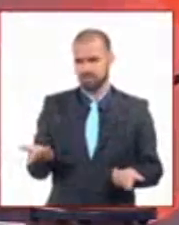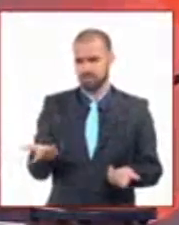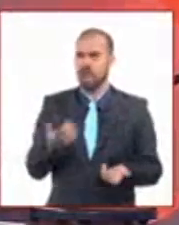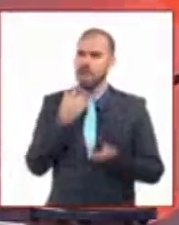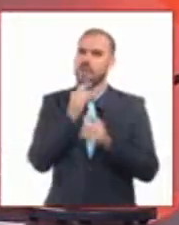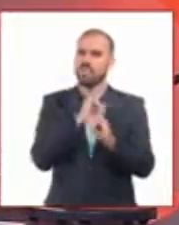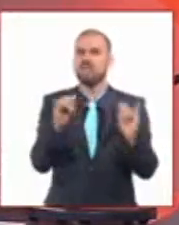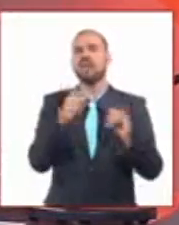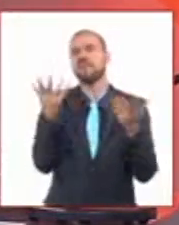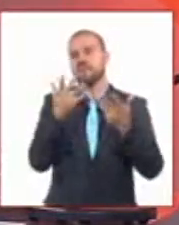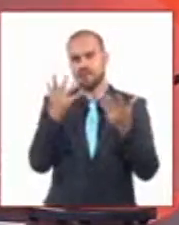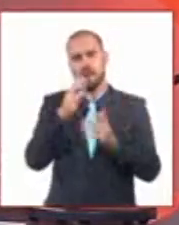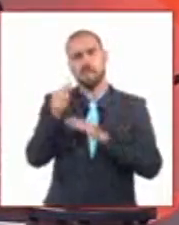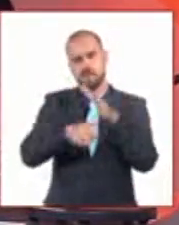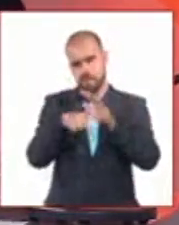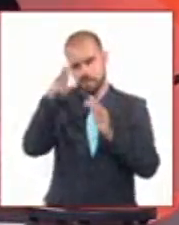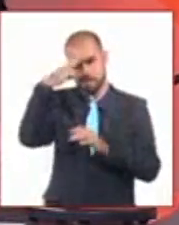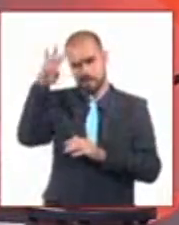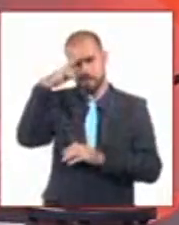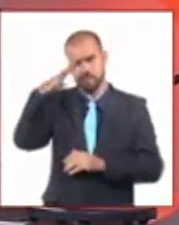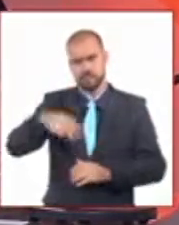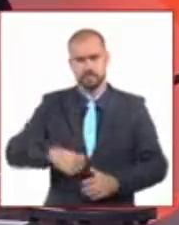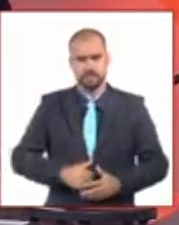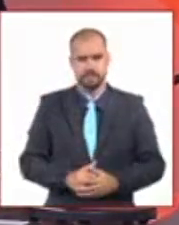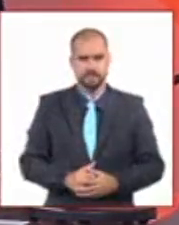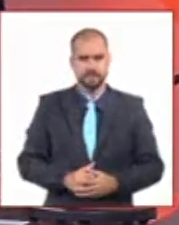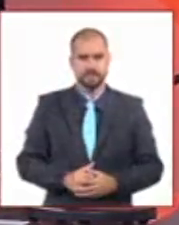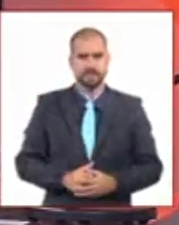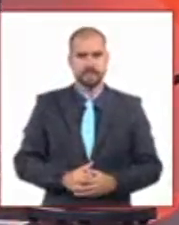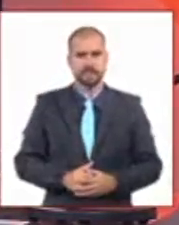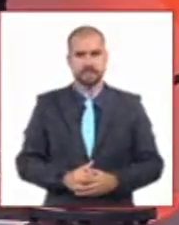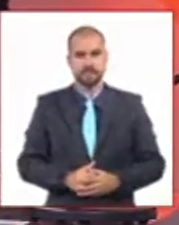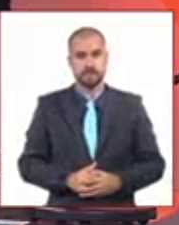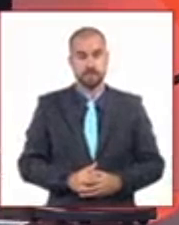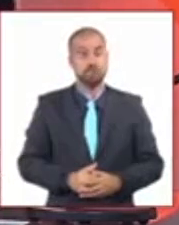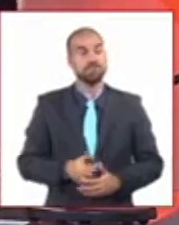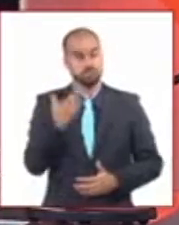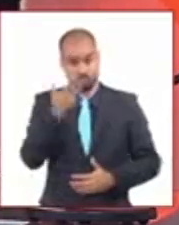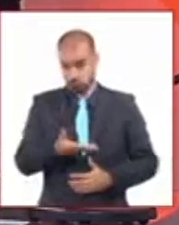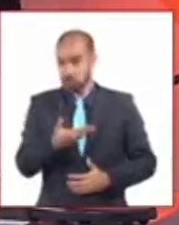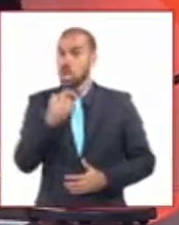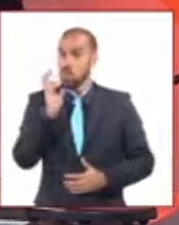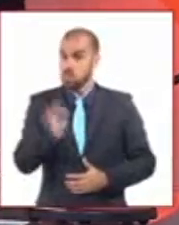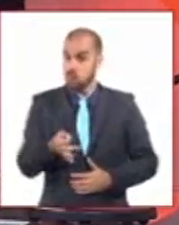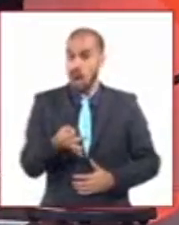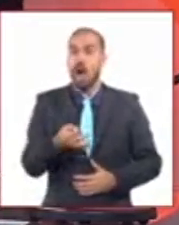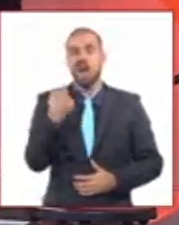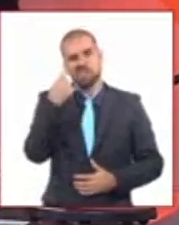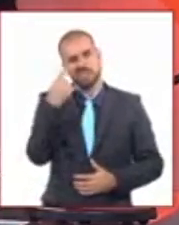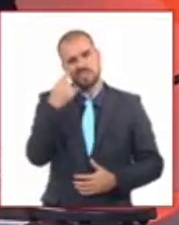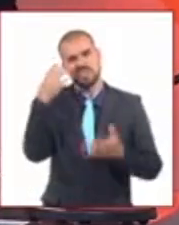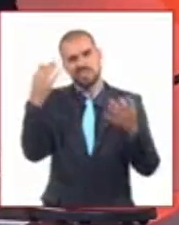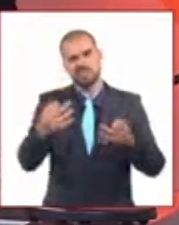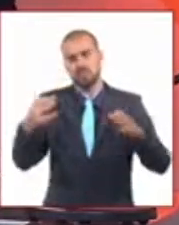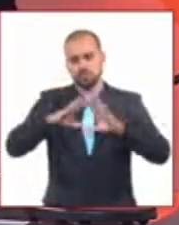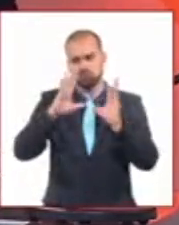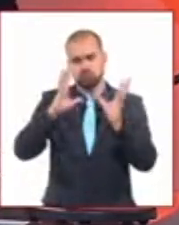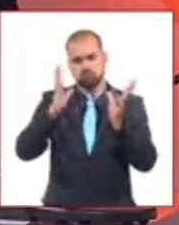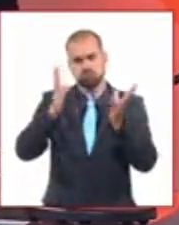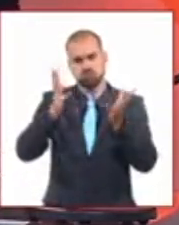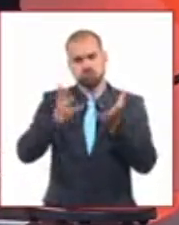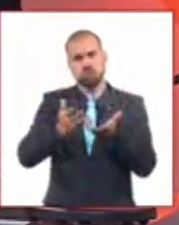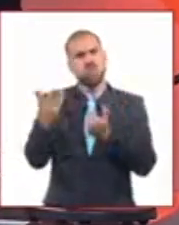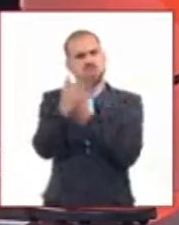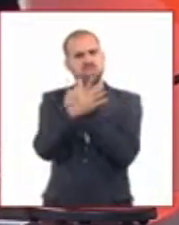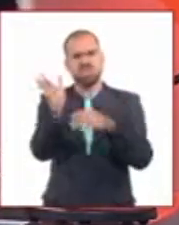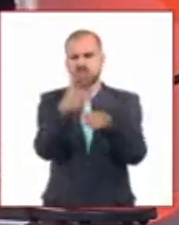en el palacio nacional y los procuradores expresión de la respuesta que dignamente varias naciones